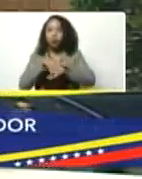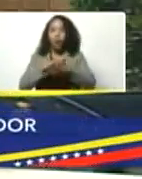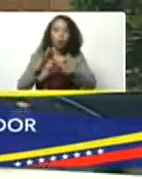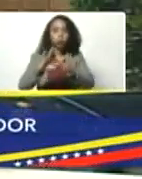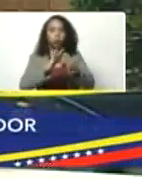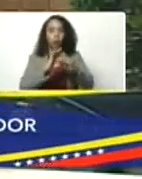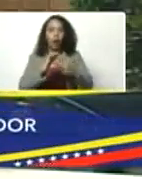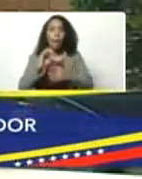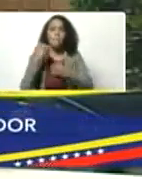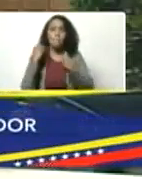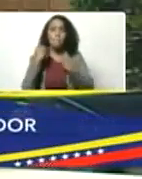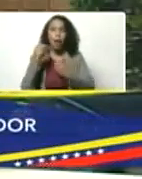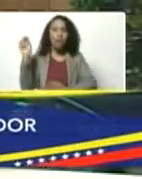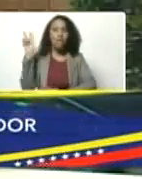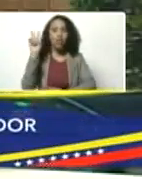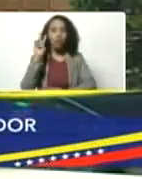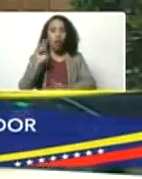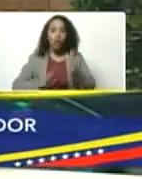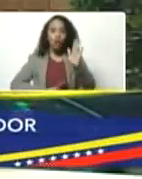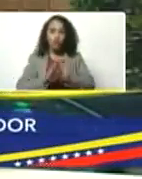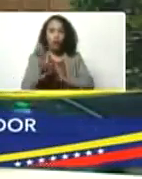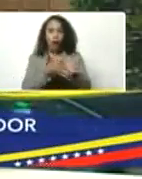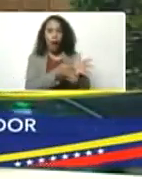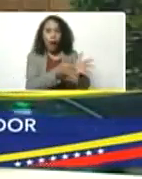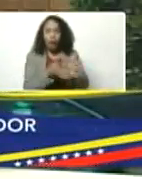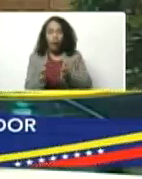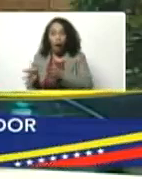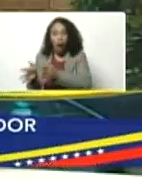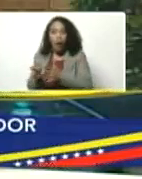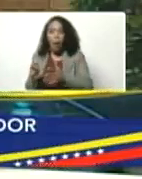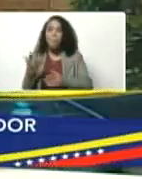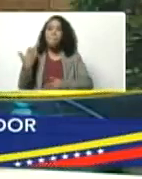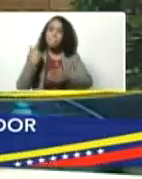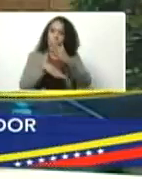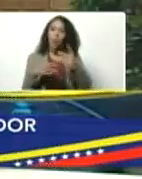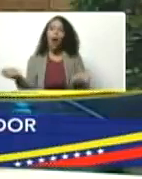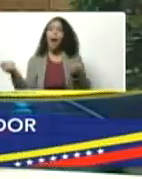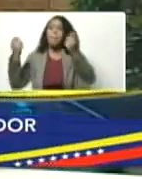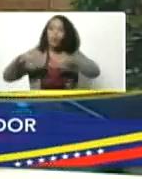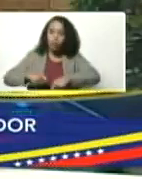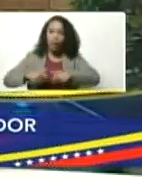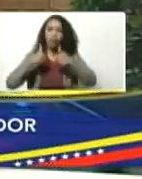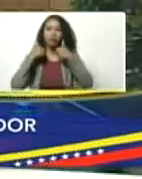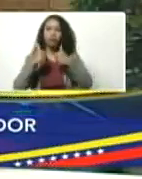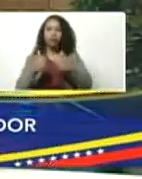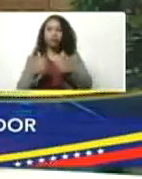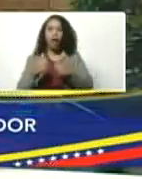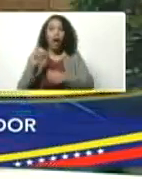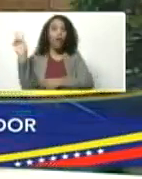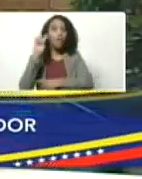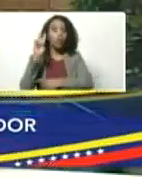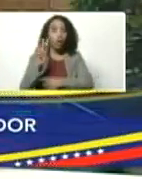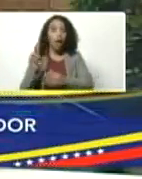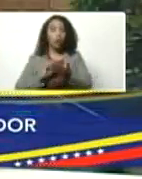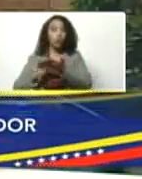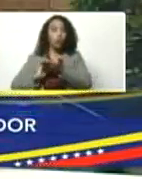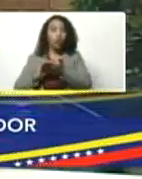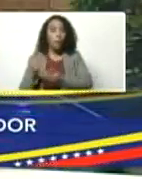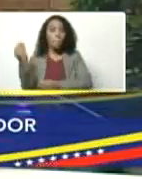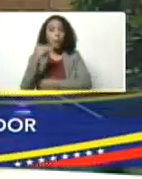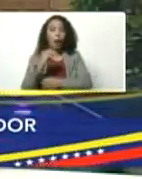recupere. Ganar, ganar. Vamos a apostar al ganar, ganar. Si Venezuela se recupera cada vez